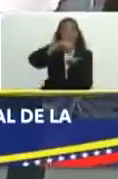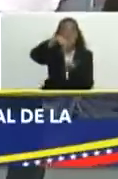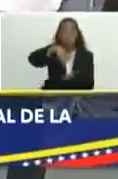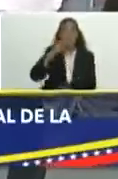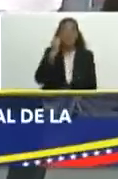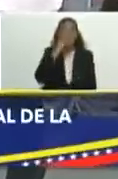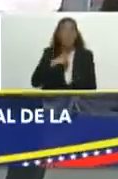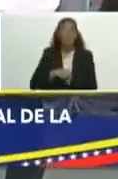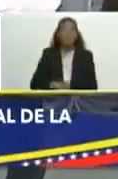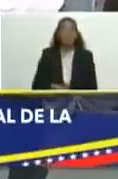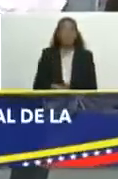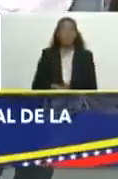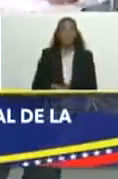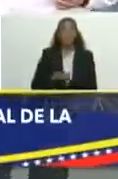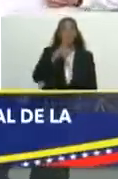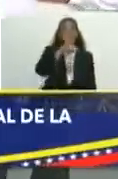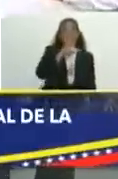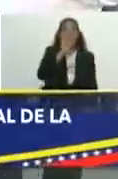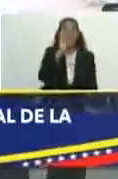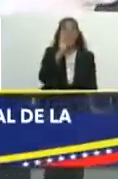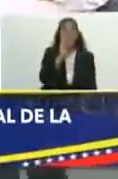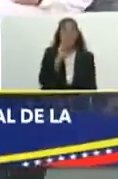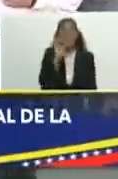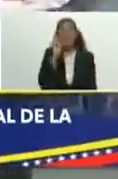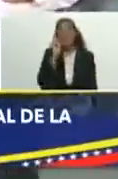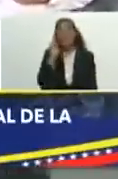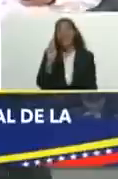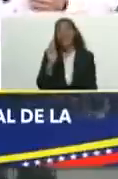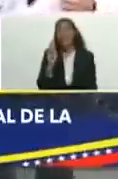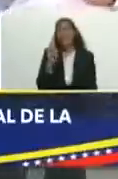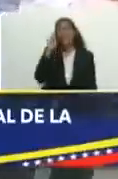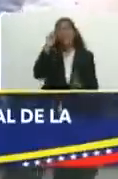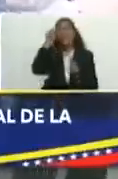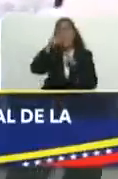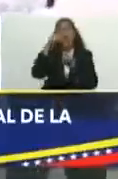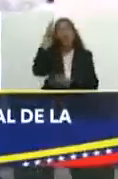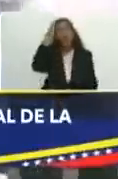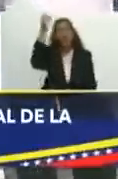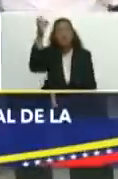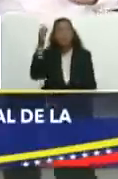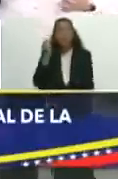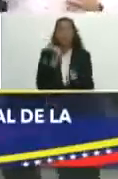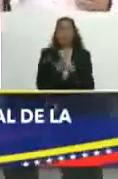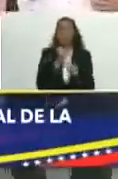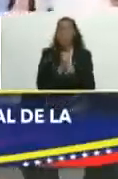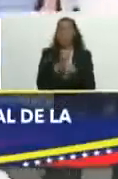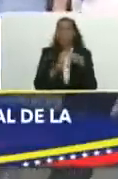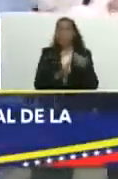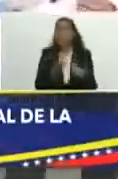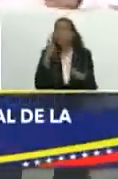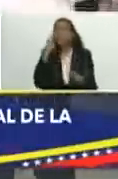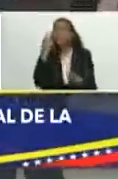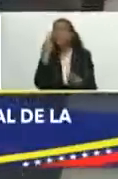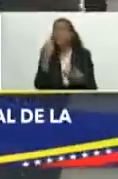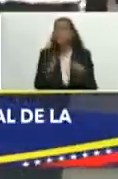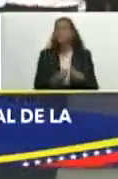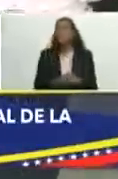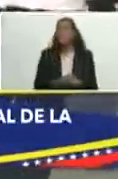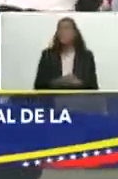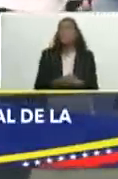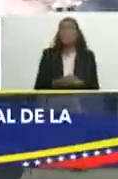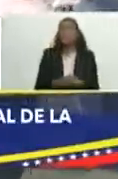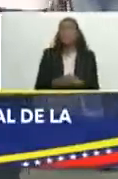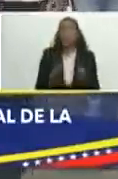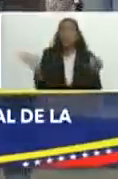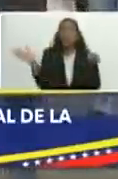país, los CPT. En ese marco vamos a hacer un paneo de